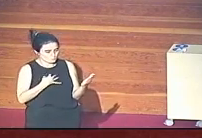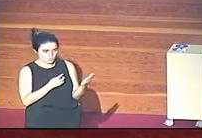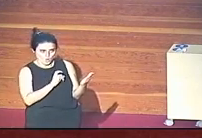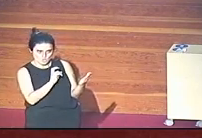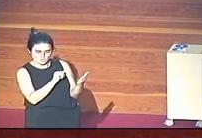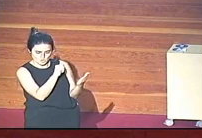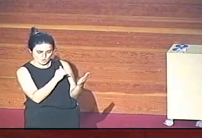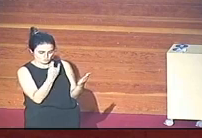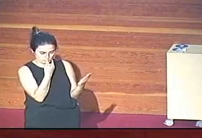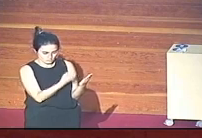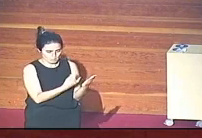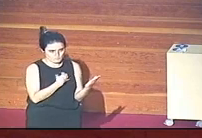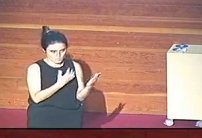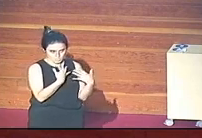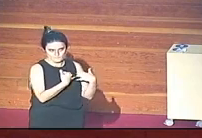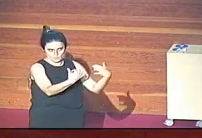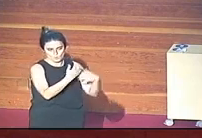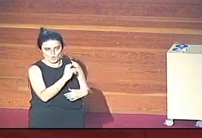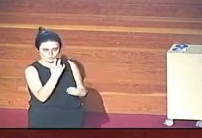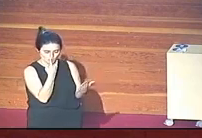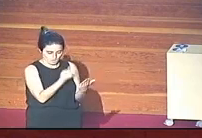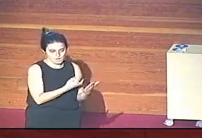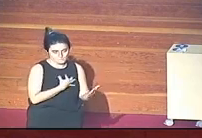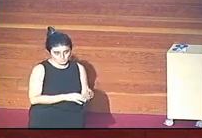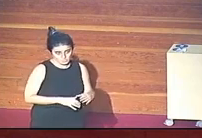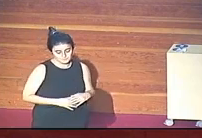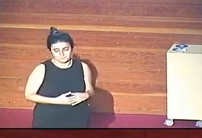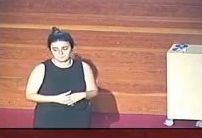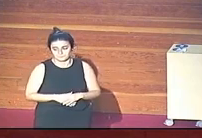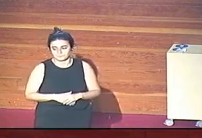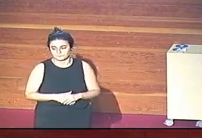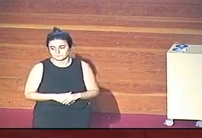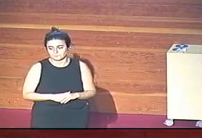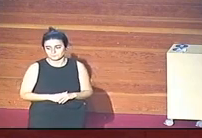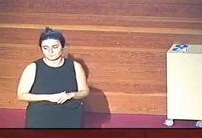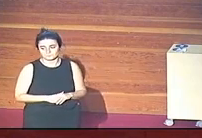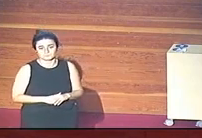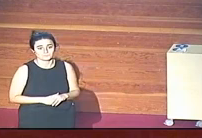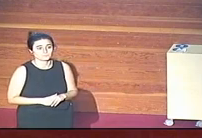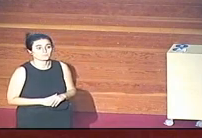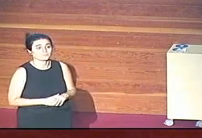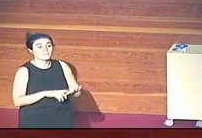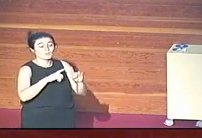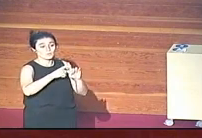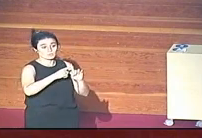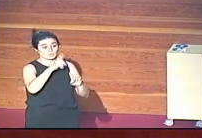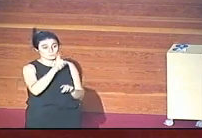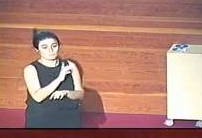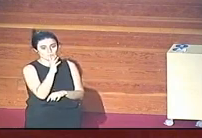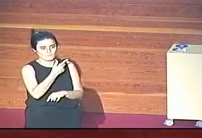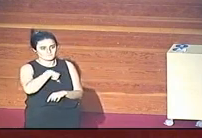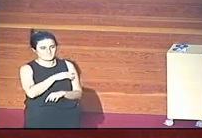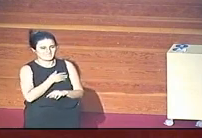serie de público y es interesante y luego porque también buscamos un poco